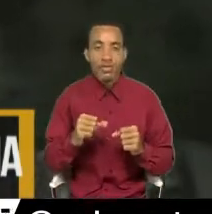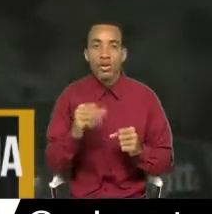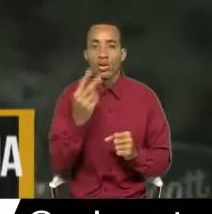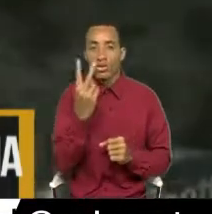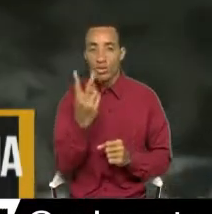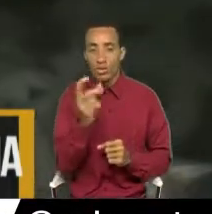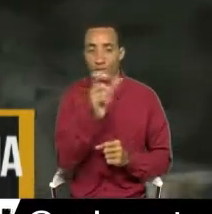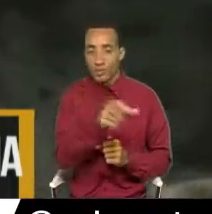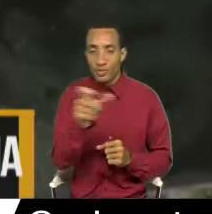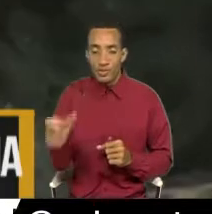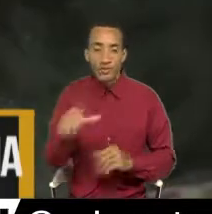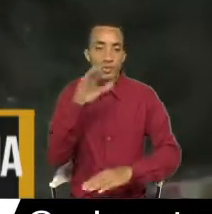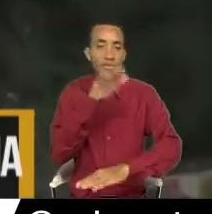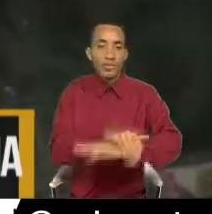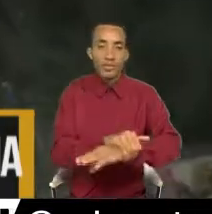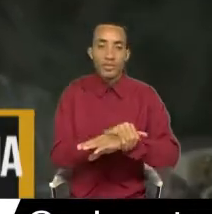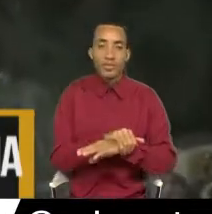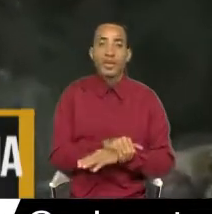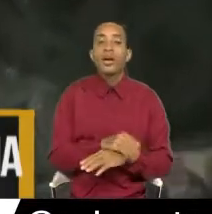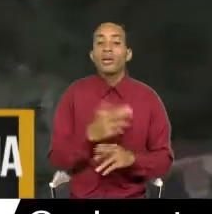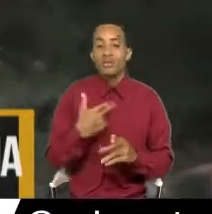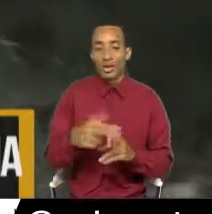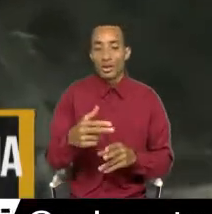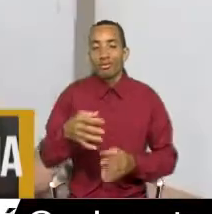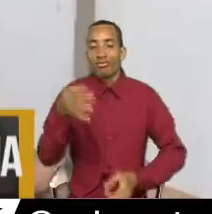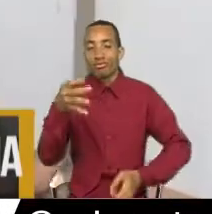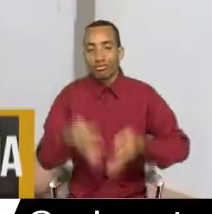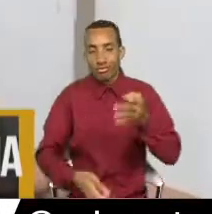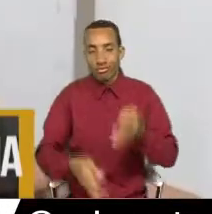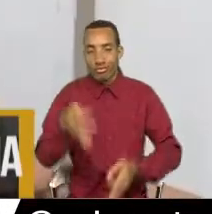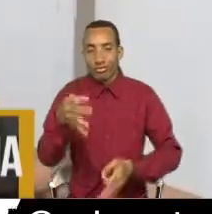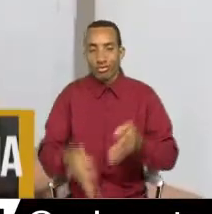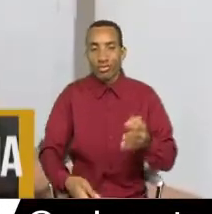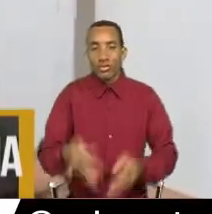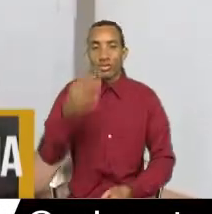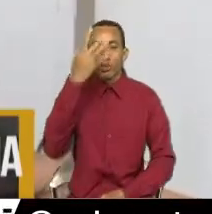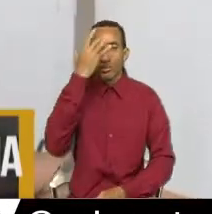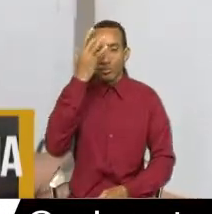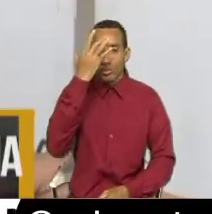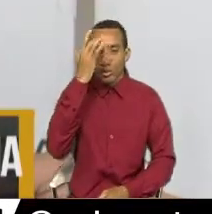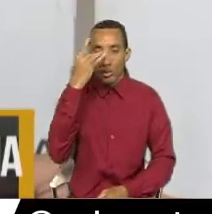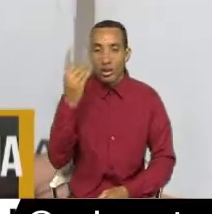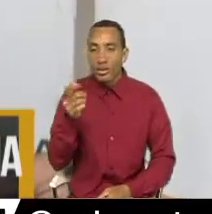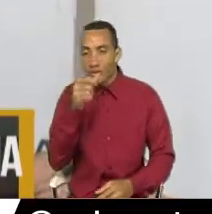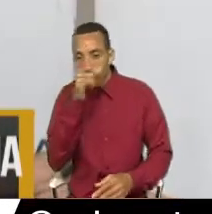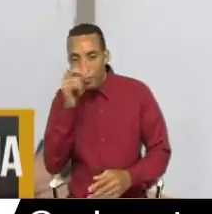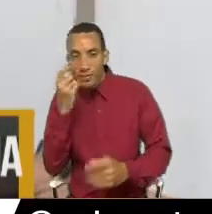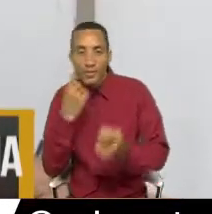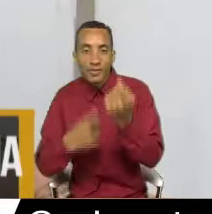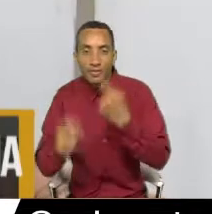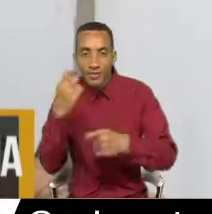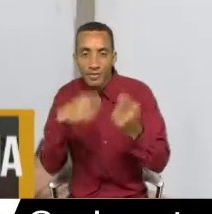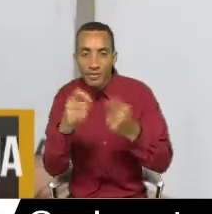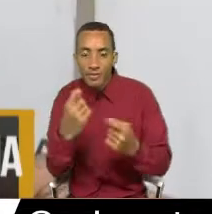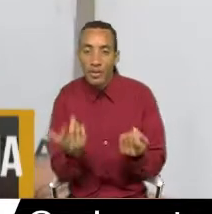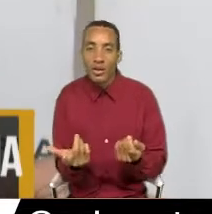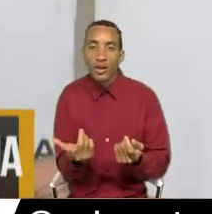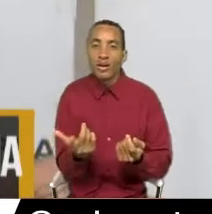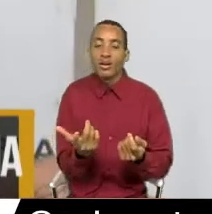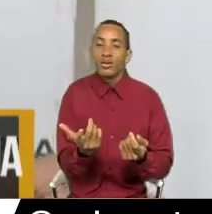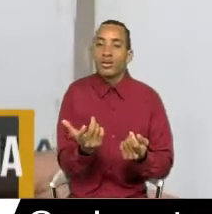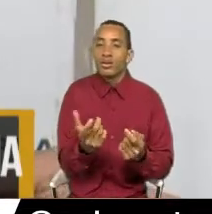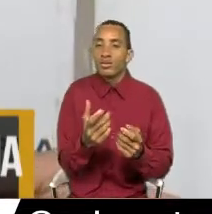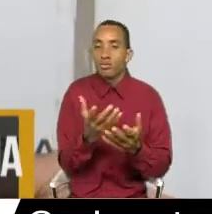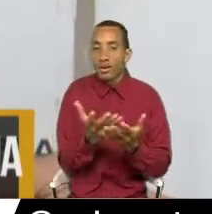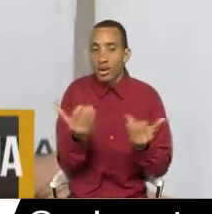personas que van a ser procesadas por el delito de tráfico, fabricación y distribución de sustancias alucinógenas y en este momento